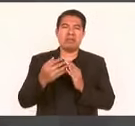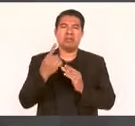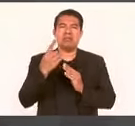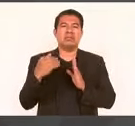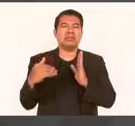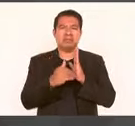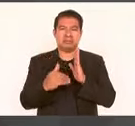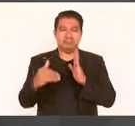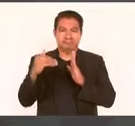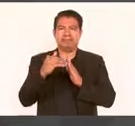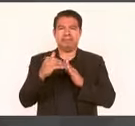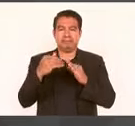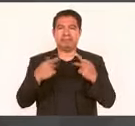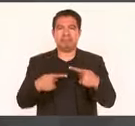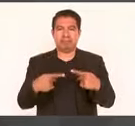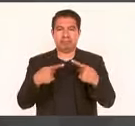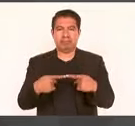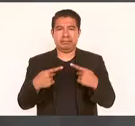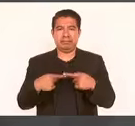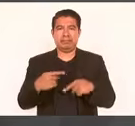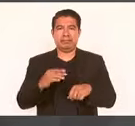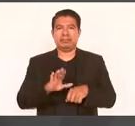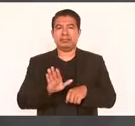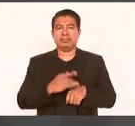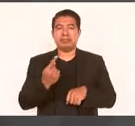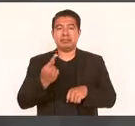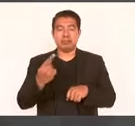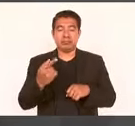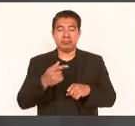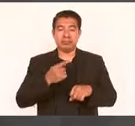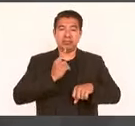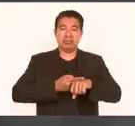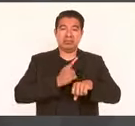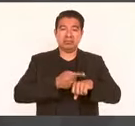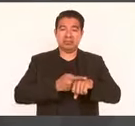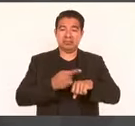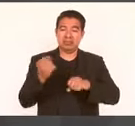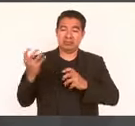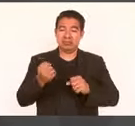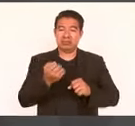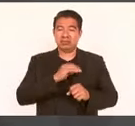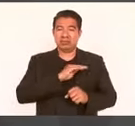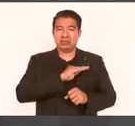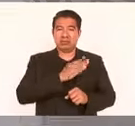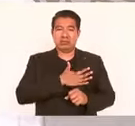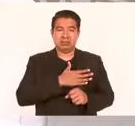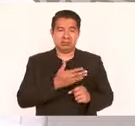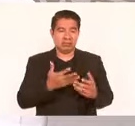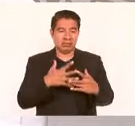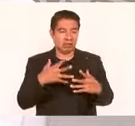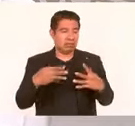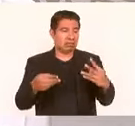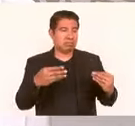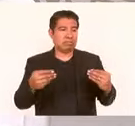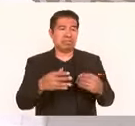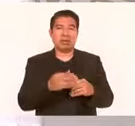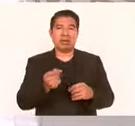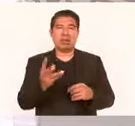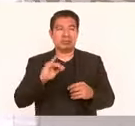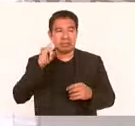habitantes por las enfermedades que se trajeron, que no sabían los curanderos aborígenes cómo